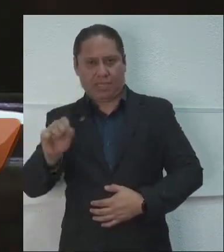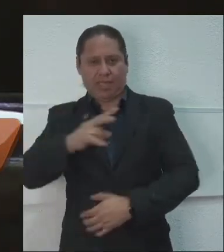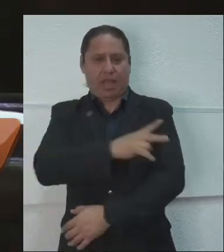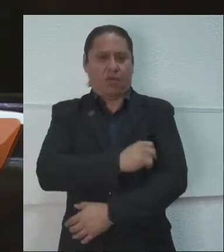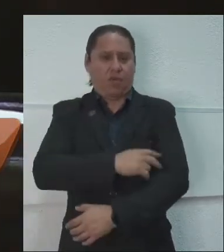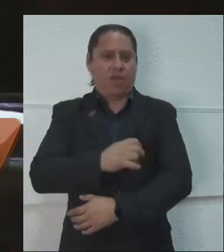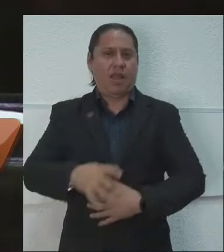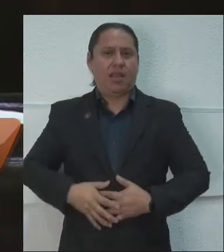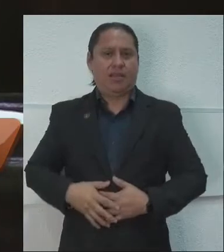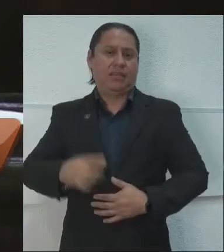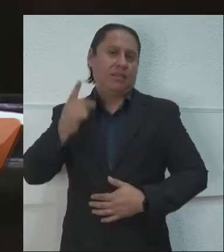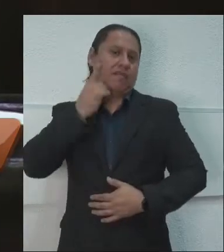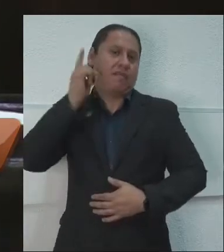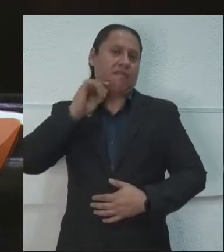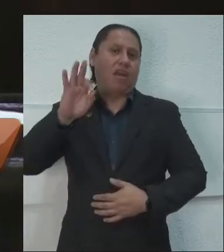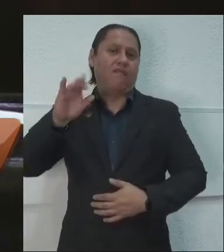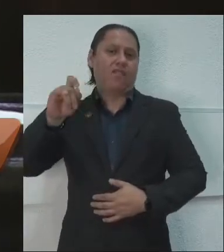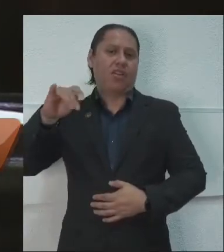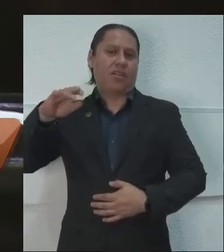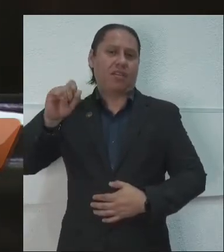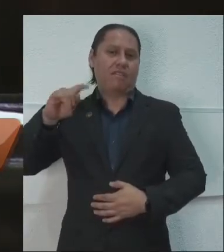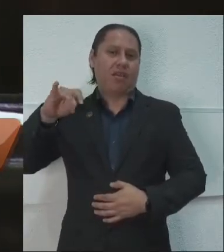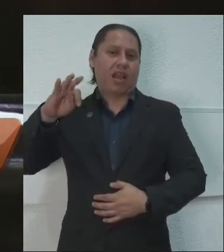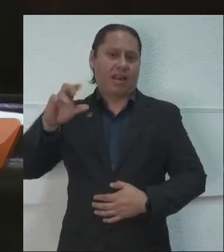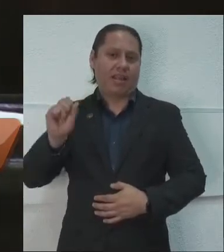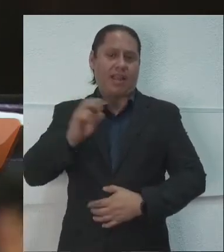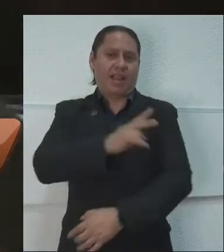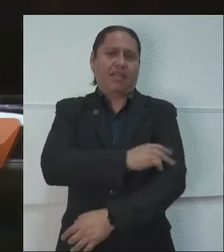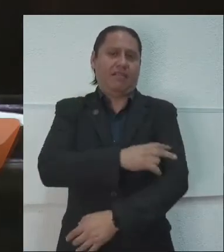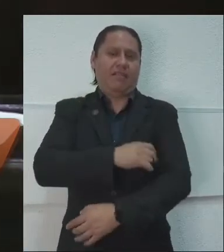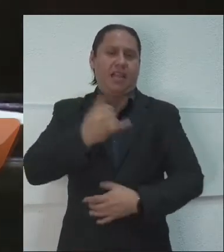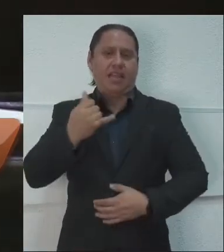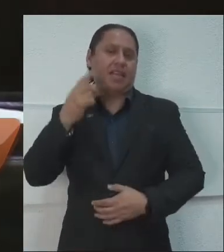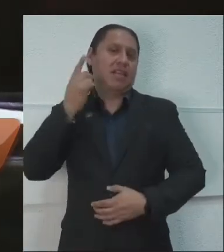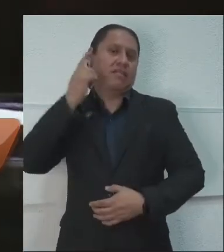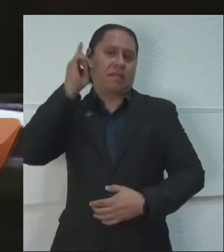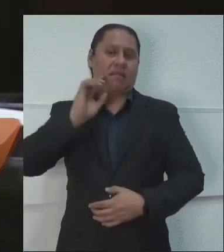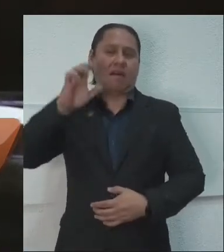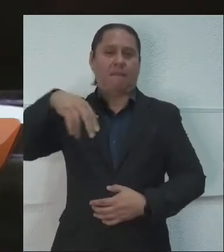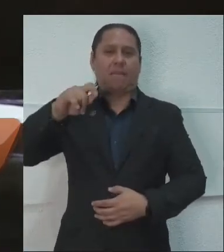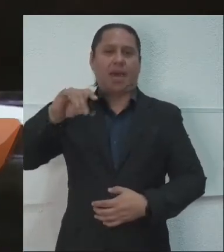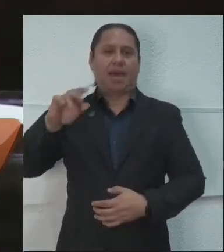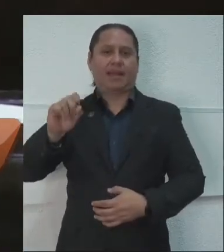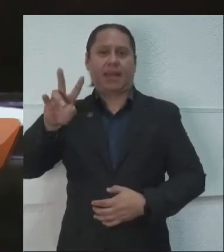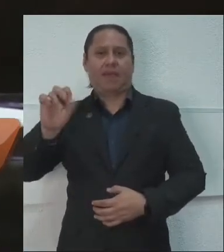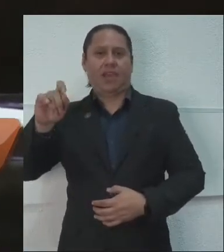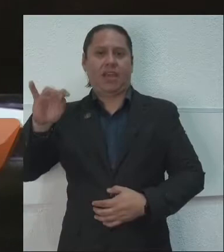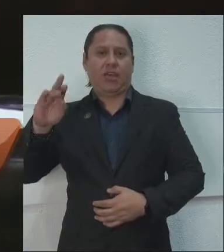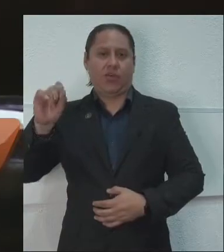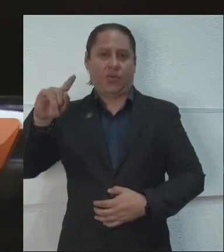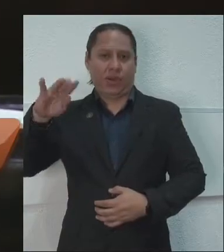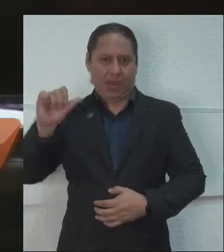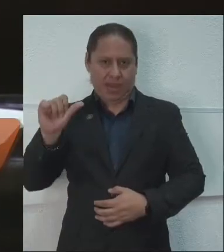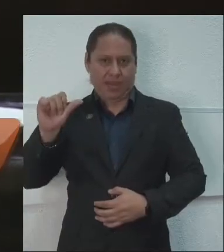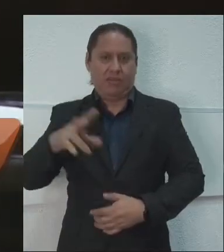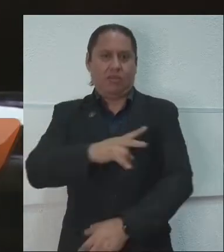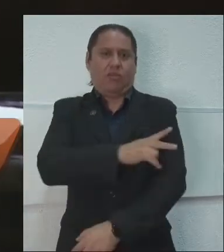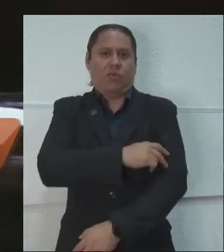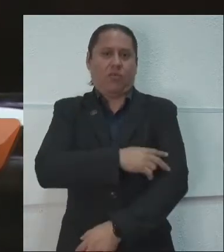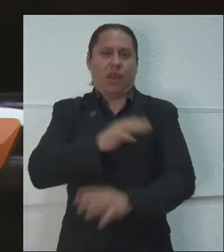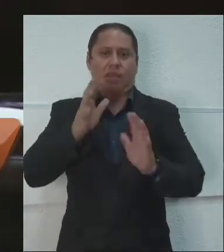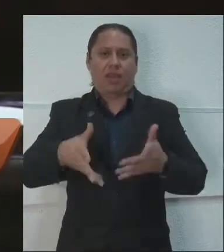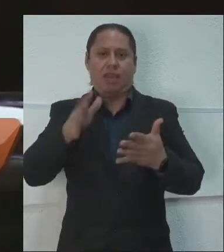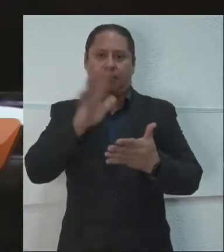vocal, diputada Flor de María Esponda Torres, vocal, y diputada Marta Verónica Alcázar Cordero, vocal.